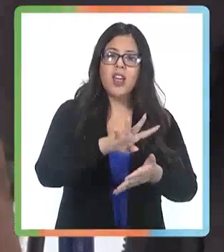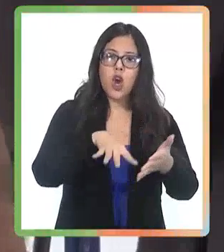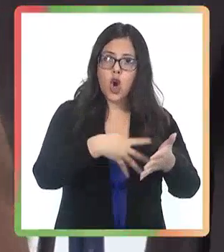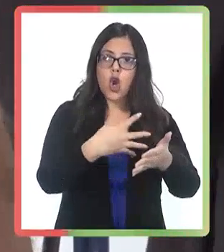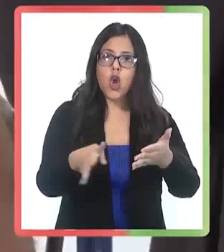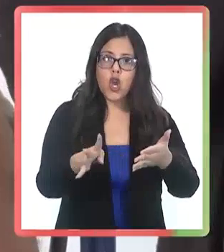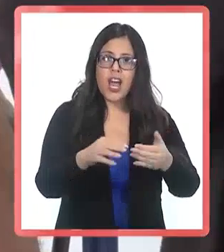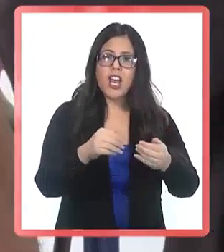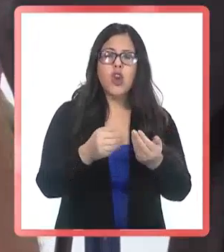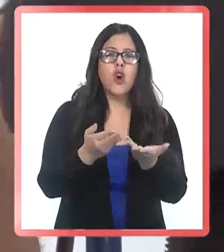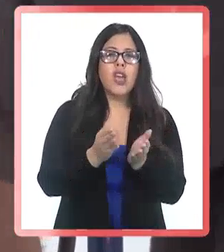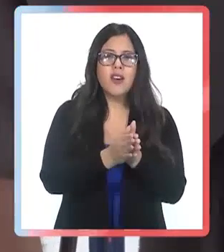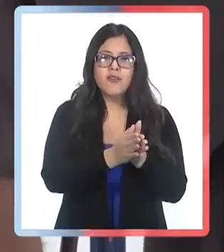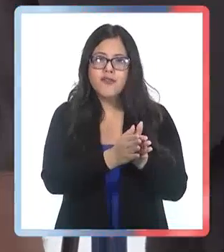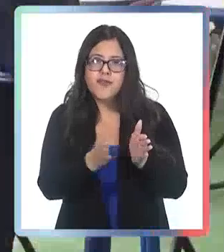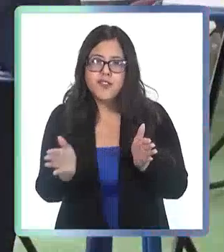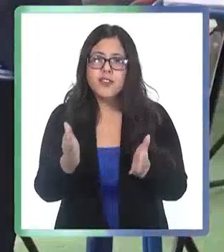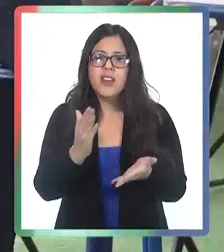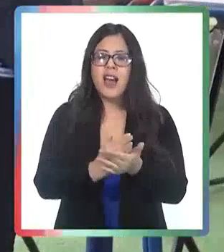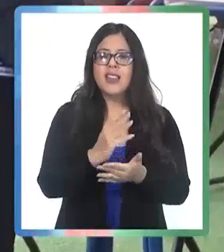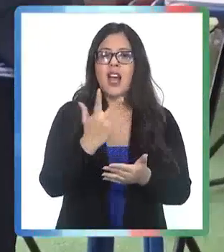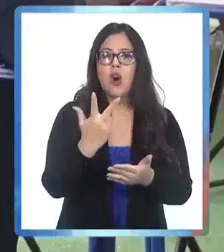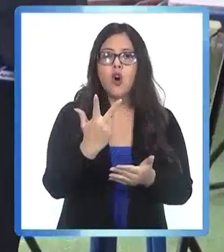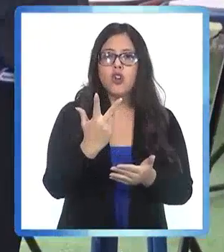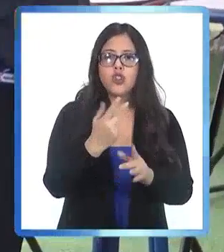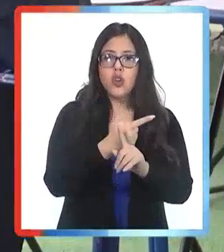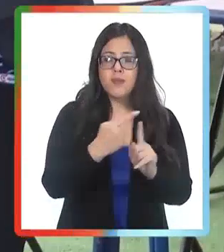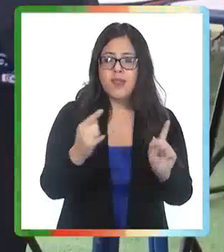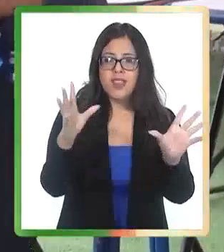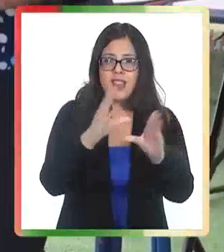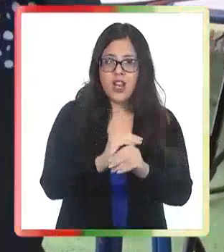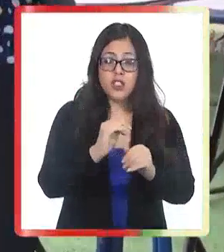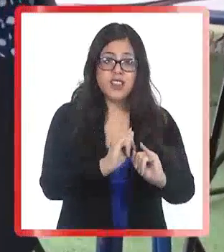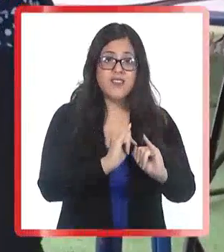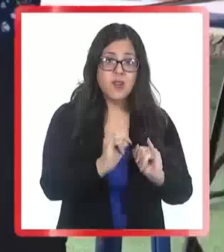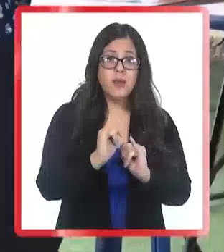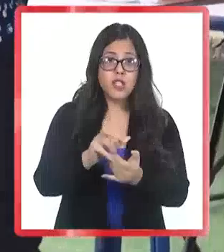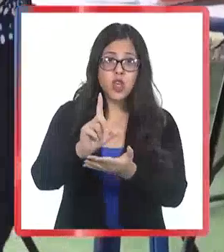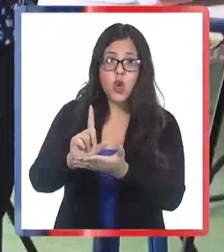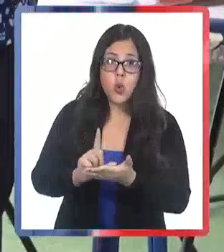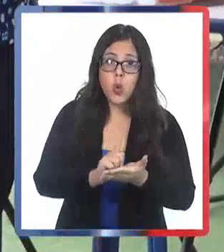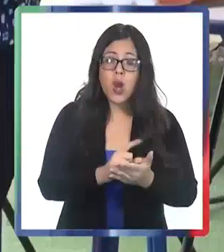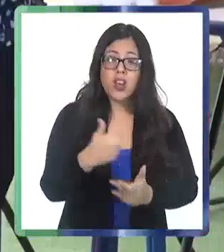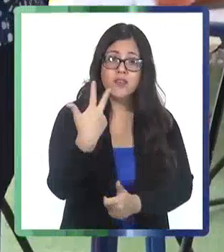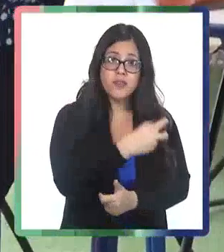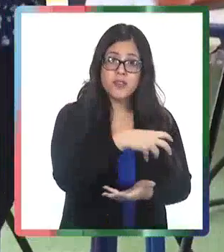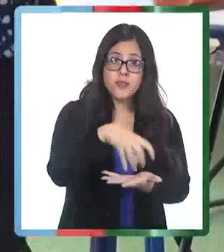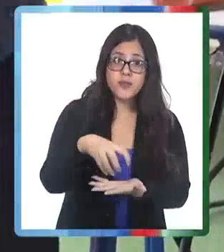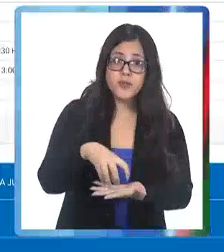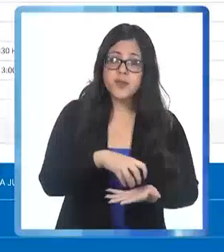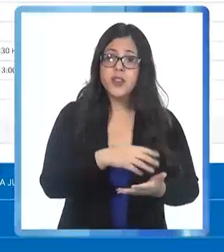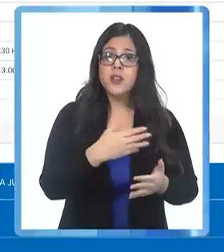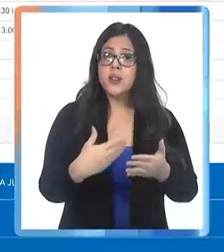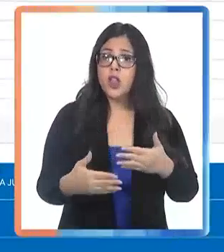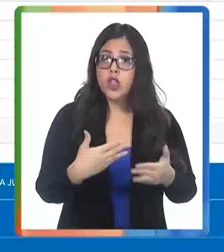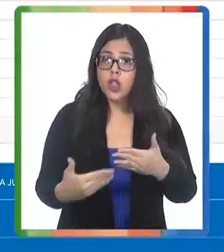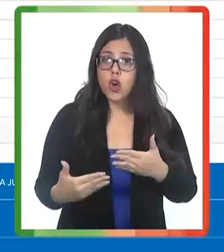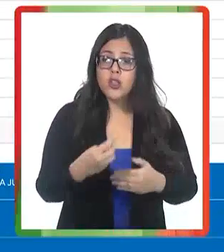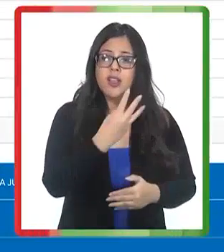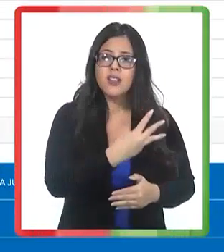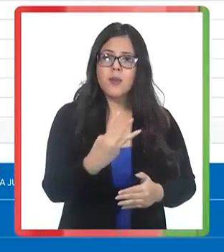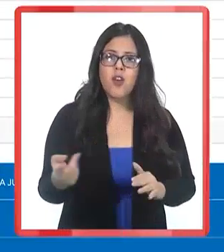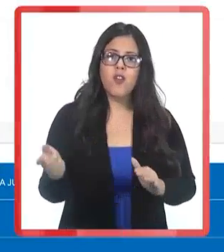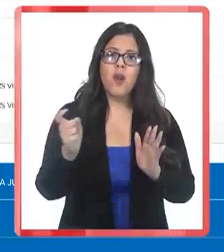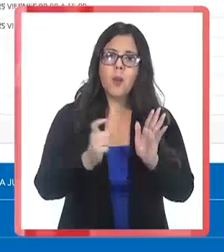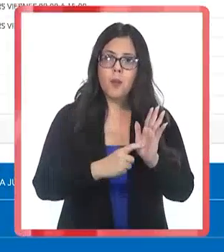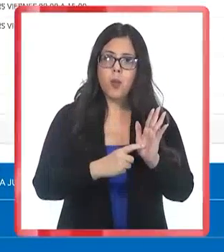con horario extendido hasta las 20-30 horas. La información de cuáles son los puntos de aplicación de vacunas está